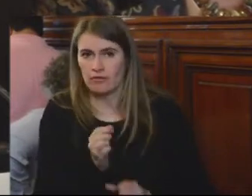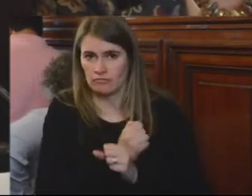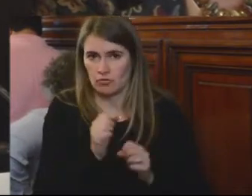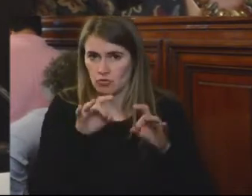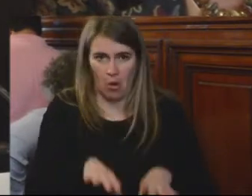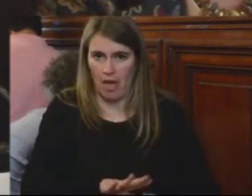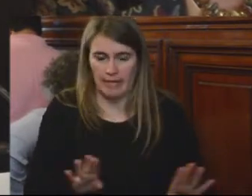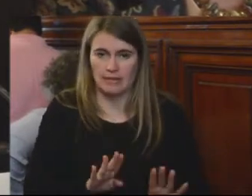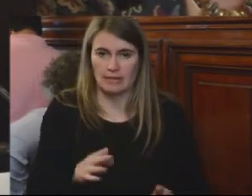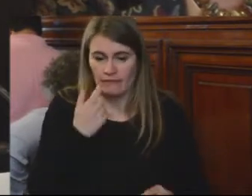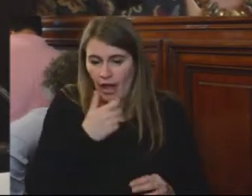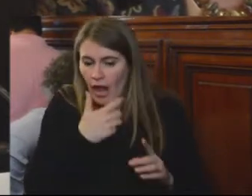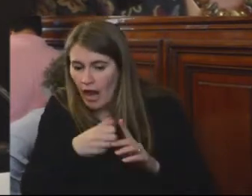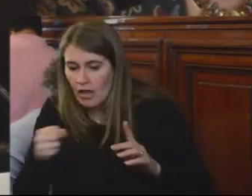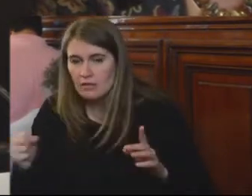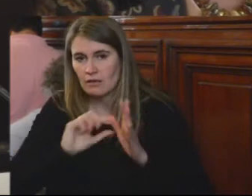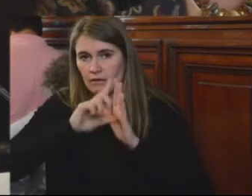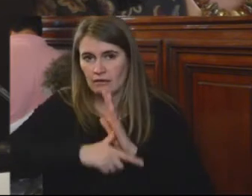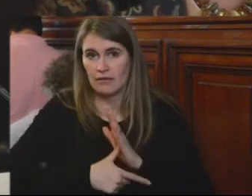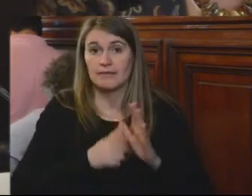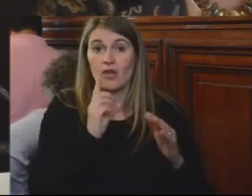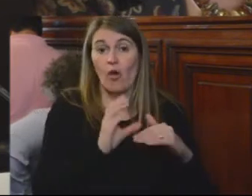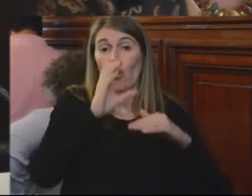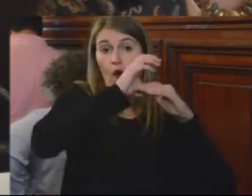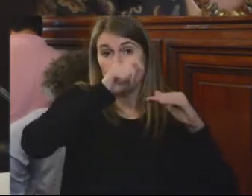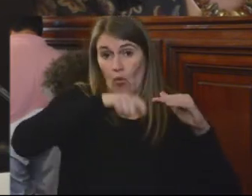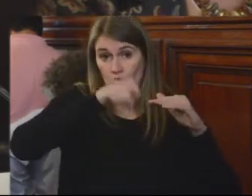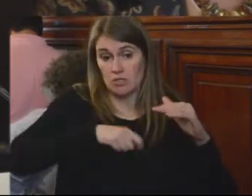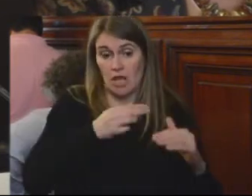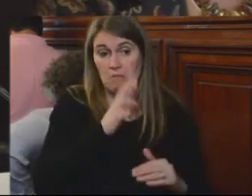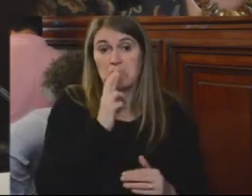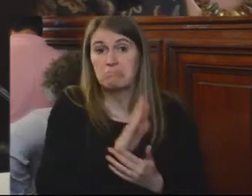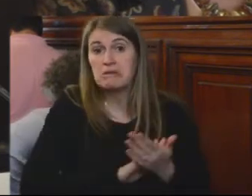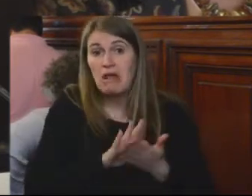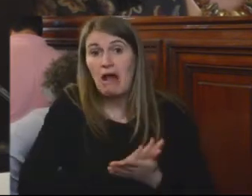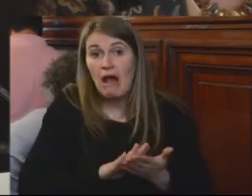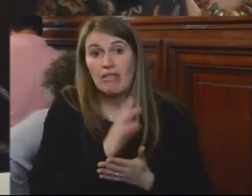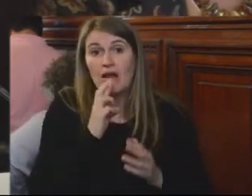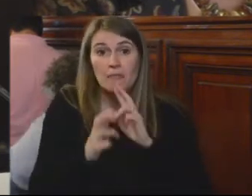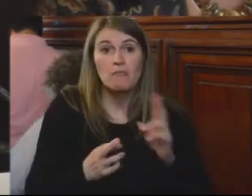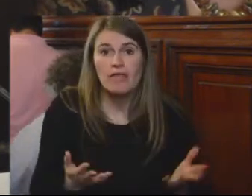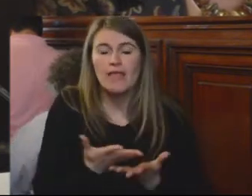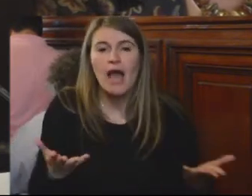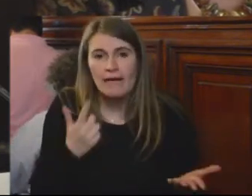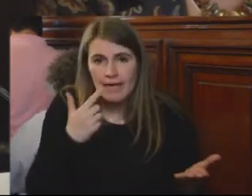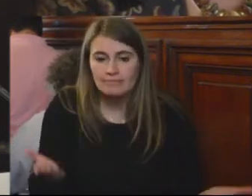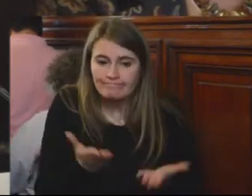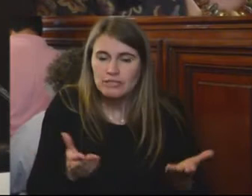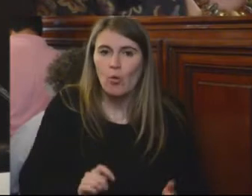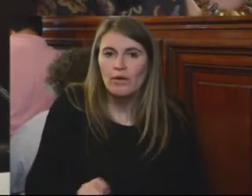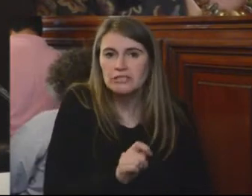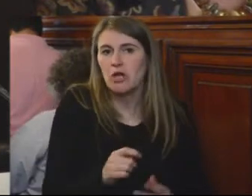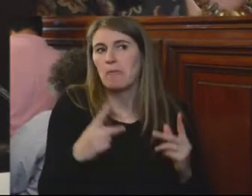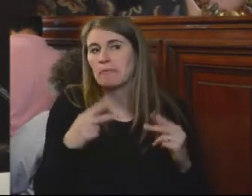señalar que la corte en su actual composición no ha emitido ningún pronunciamiento de fondo impulsando estos juicios